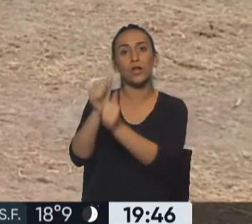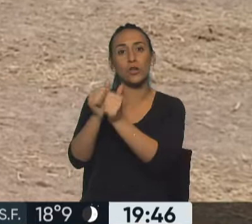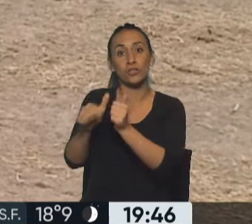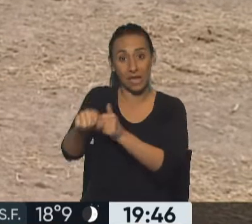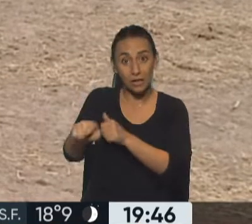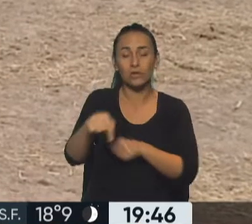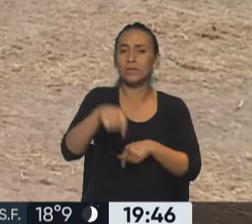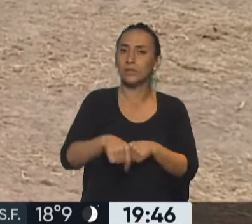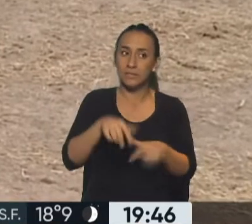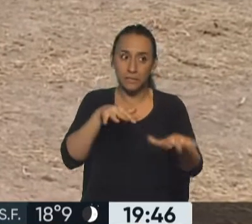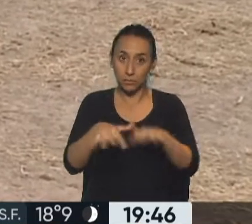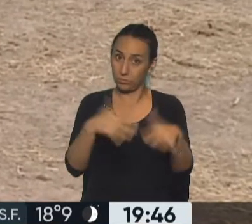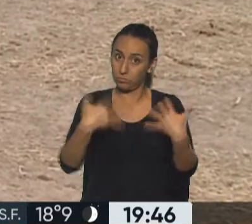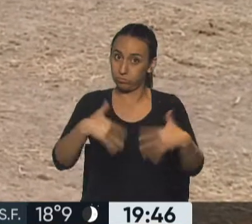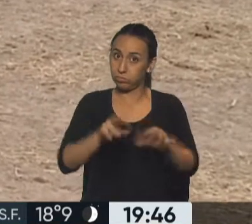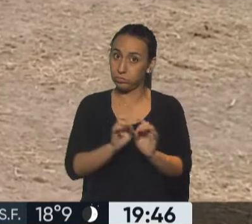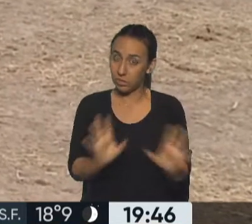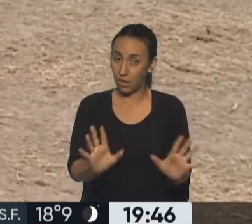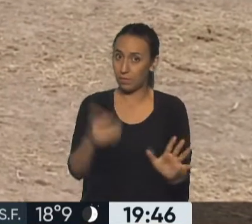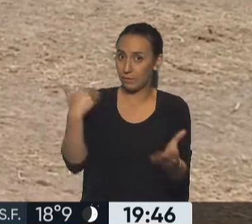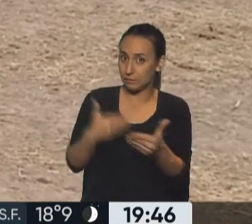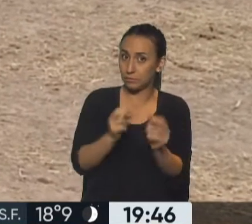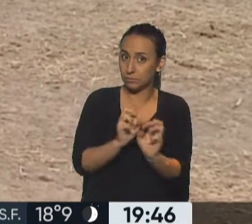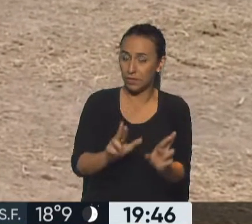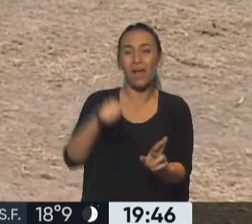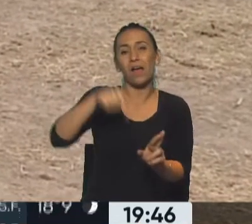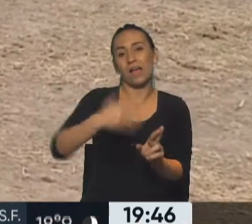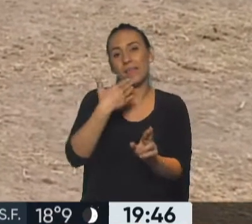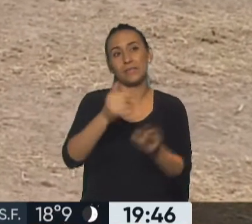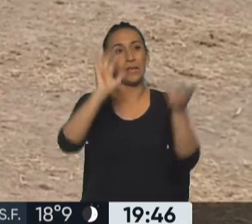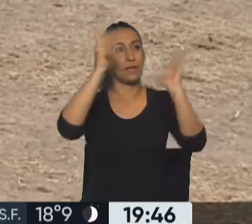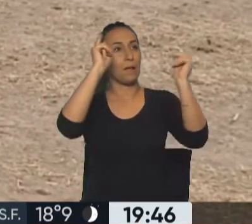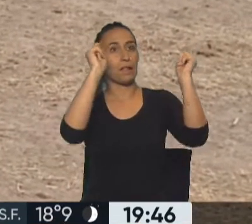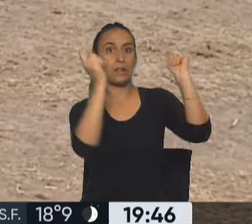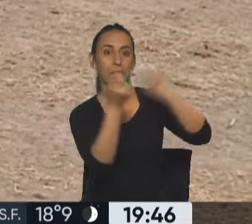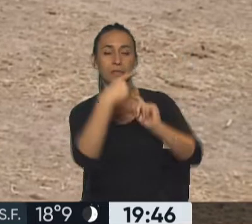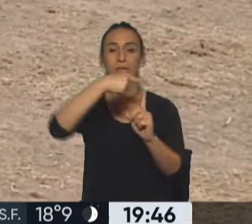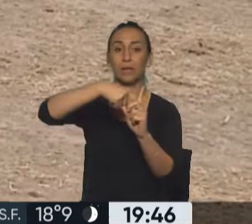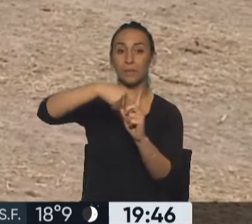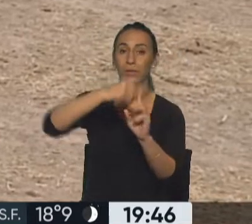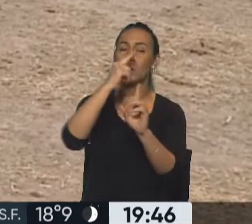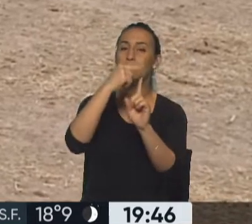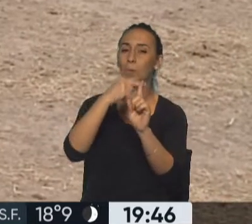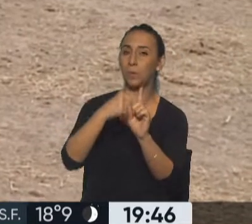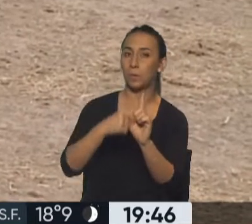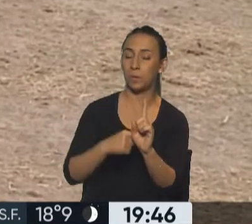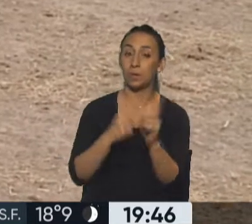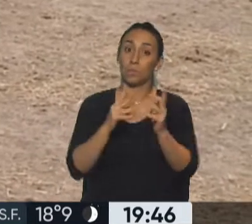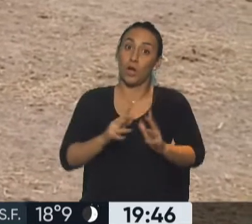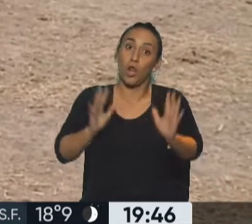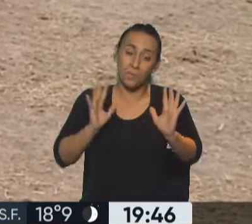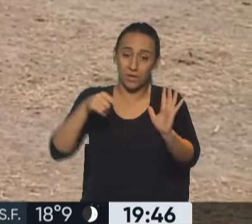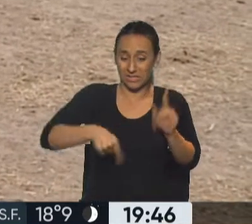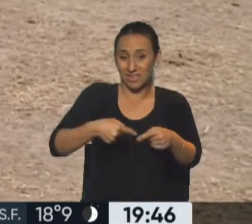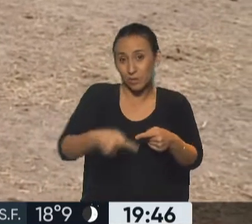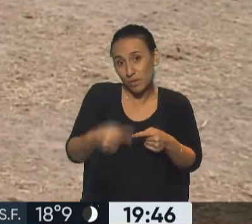preocupante en los últimos días. Ahora, con la llegada de las lluvias, con el cambio de clima, con las temperaturas que comienzan a bajar, por lo menos esta